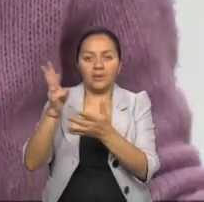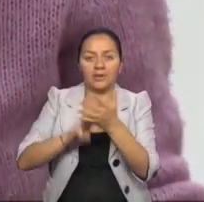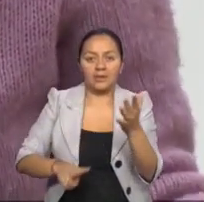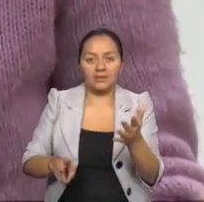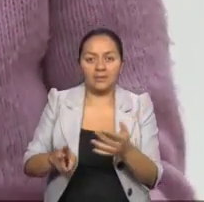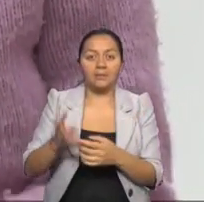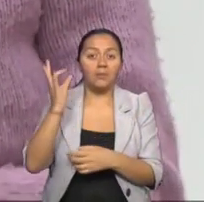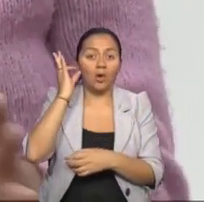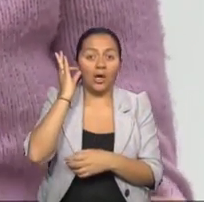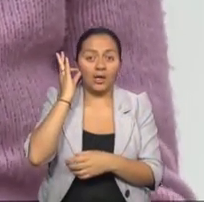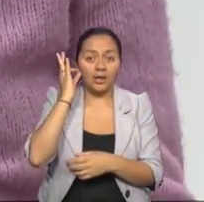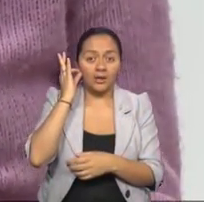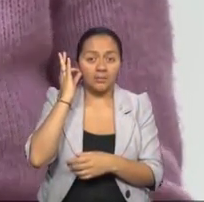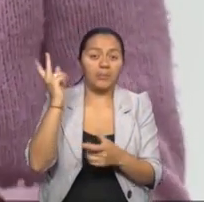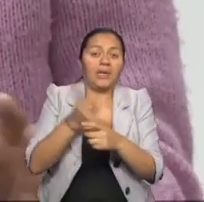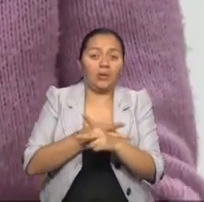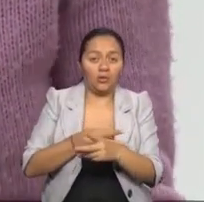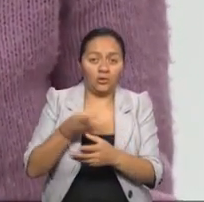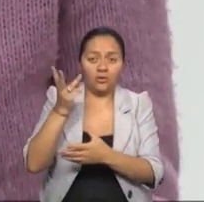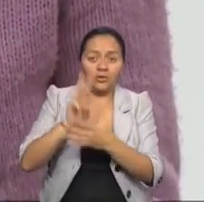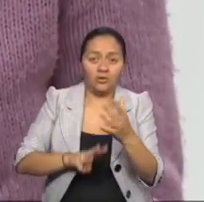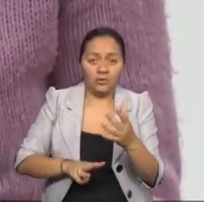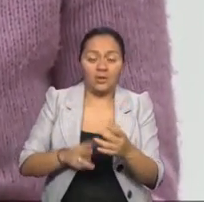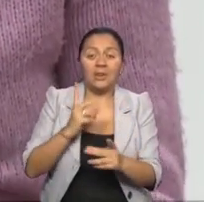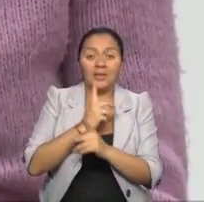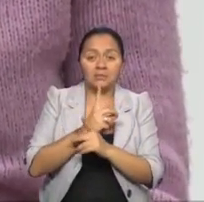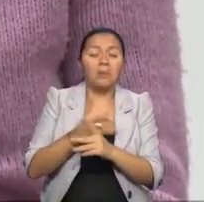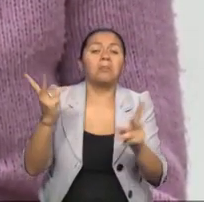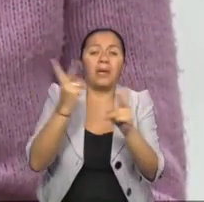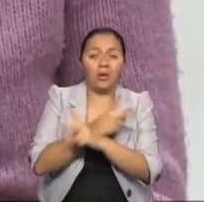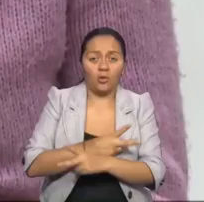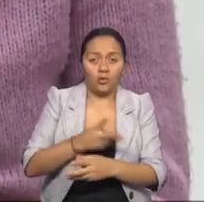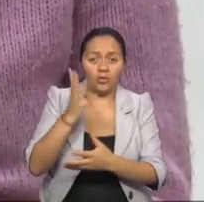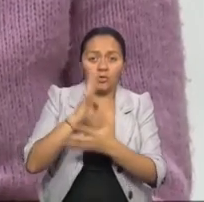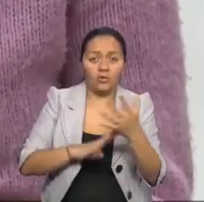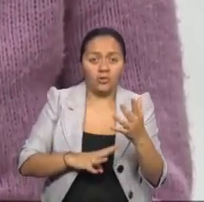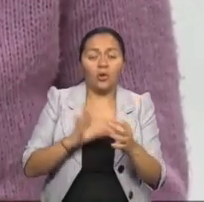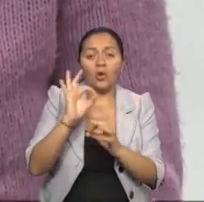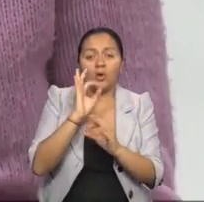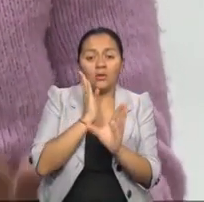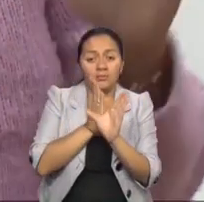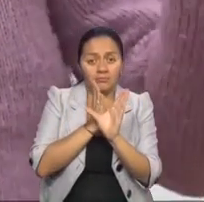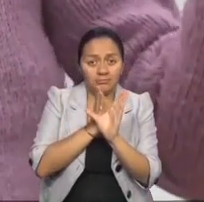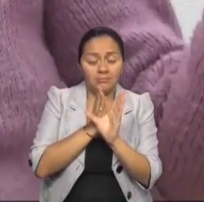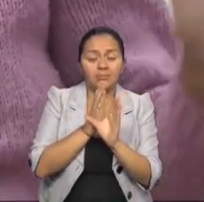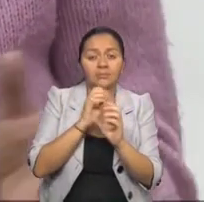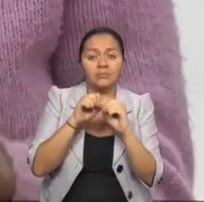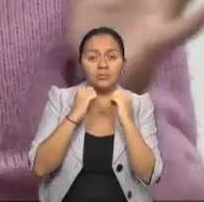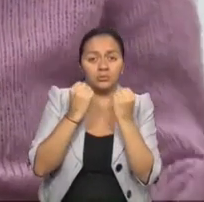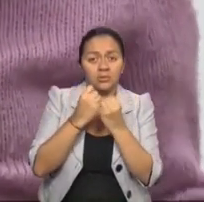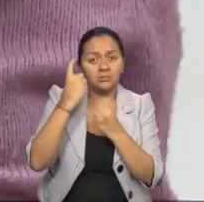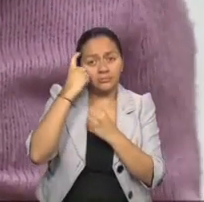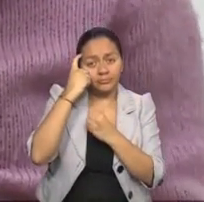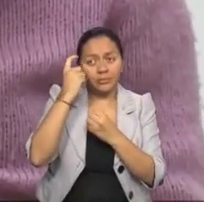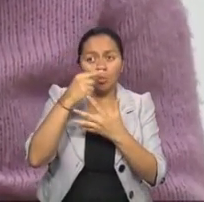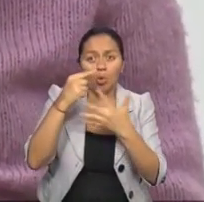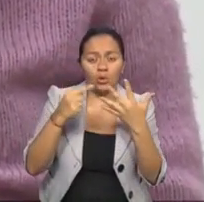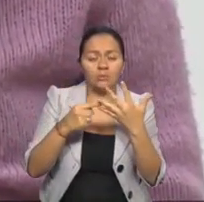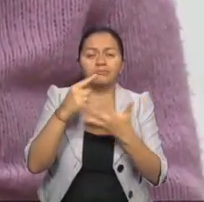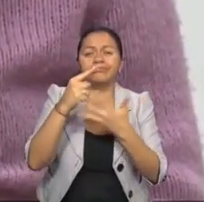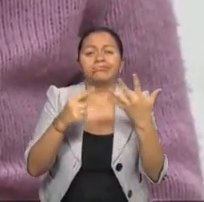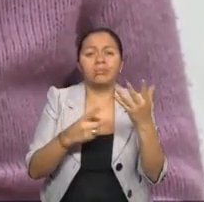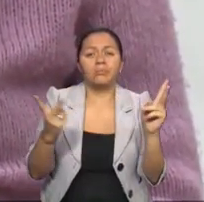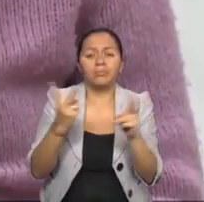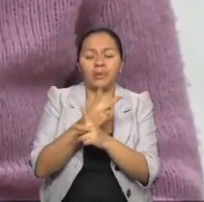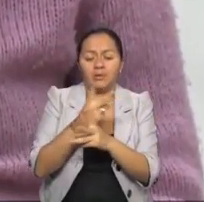eres mujer mucho más y si tienes discapacidad psicosocial o múltiple bueno son temas que